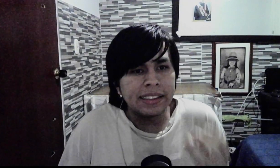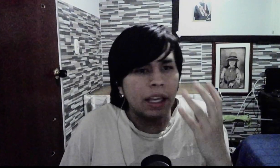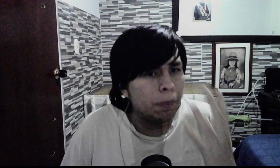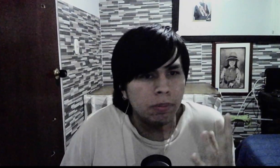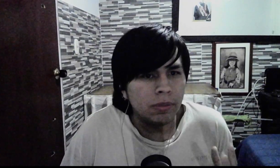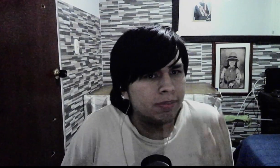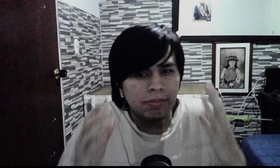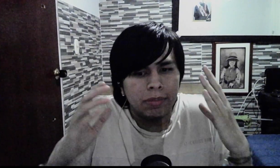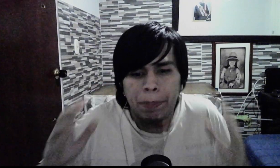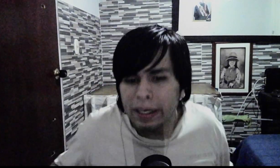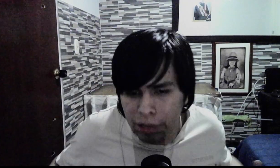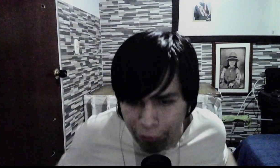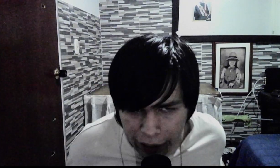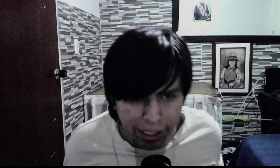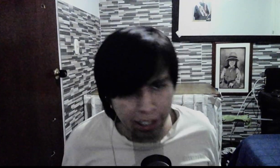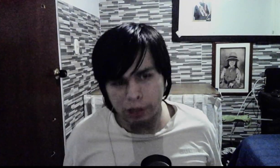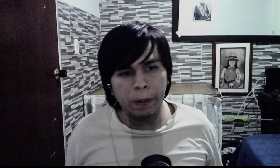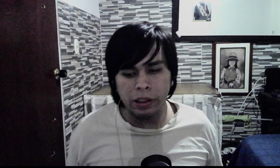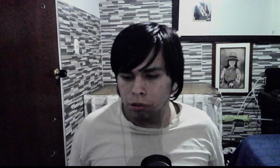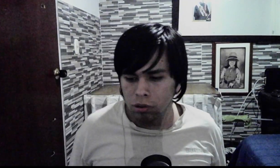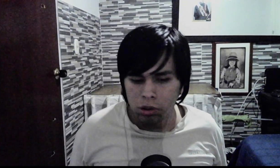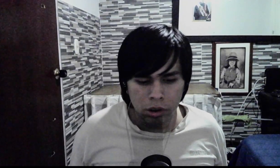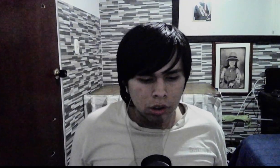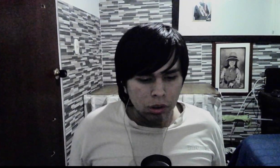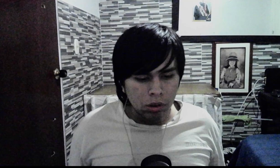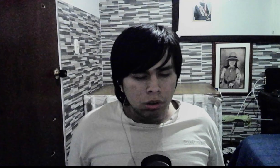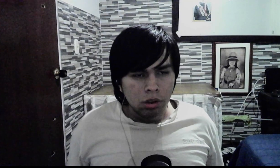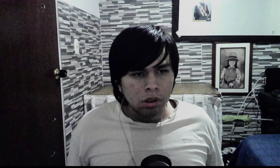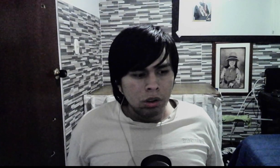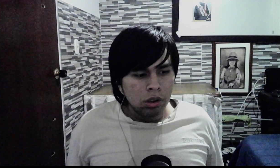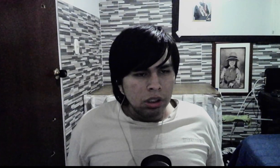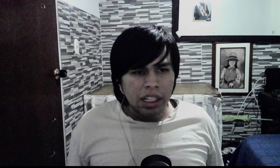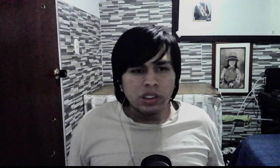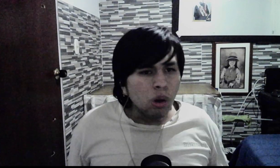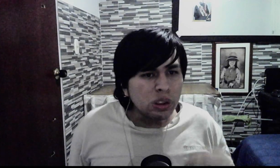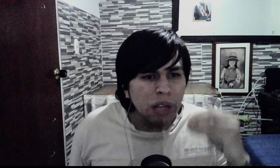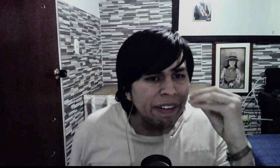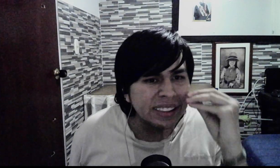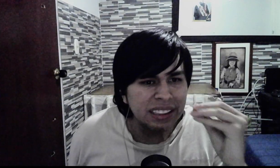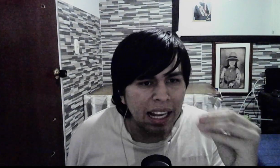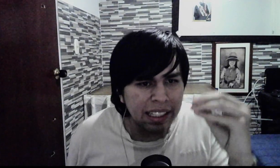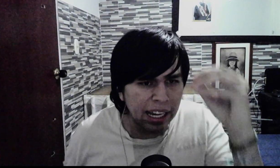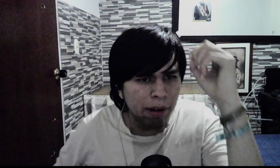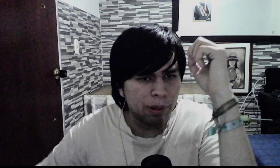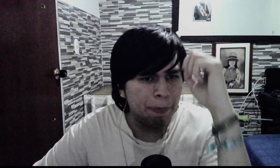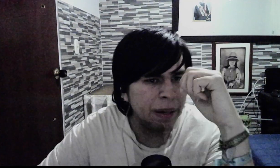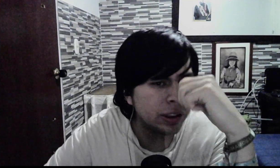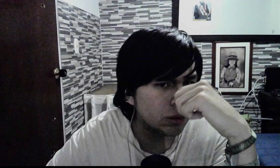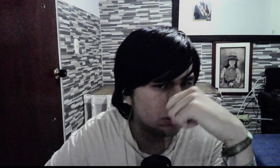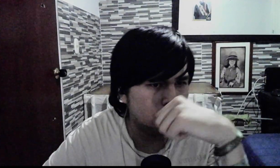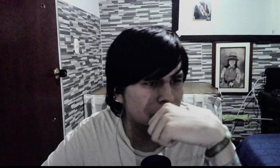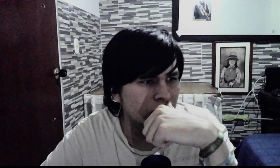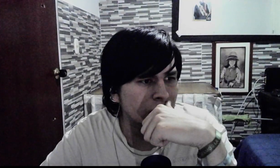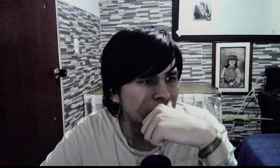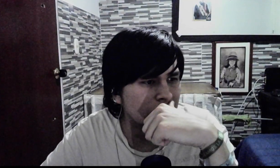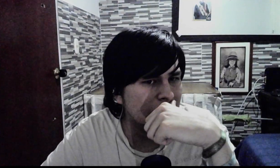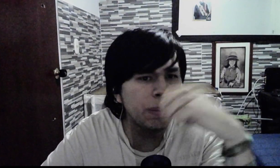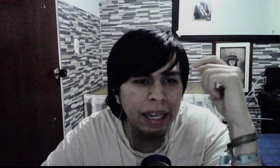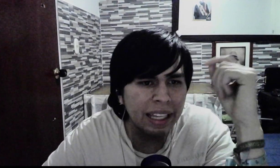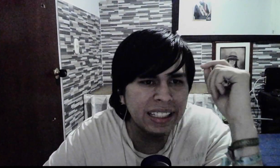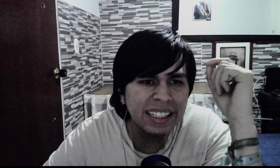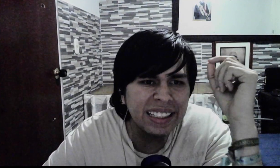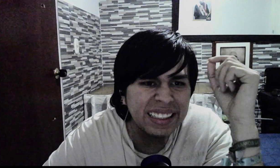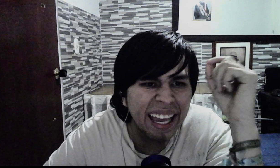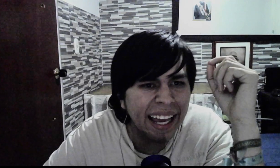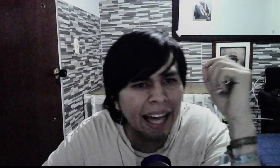Y es que me parece una falta de respeto esto es una bestialidad repito y